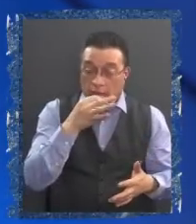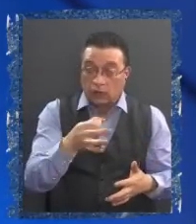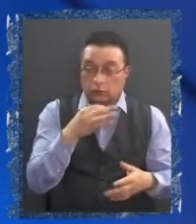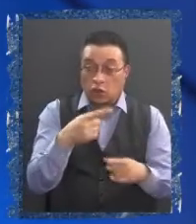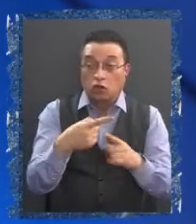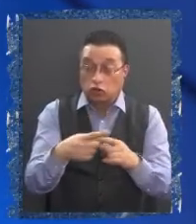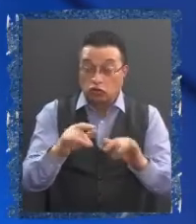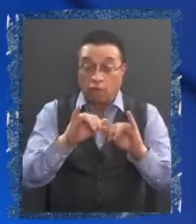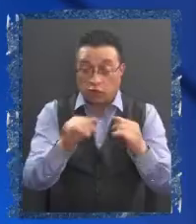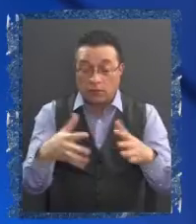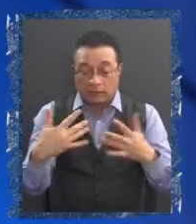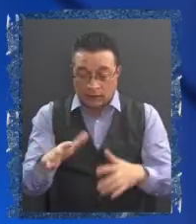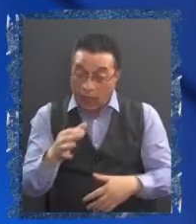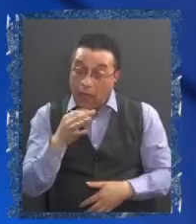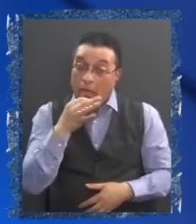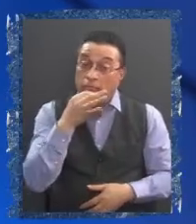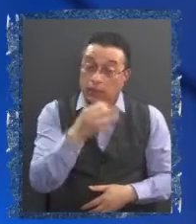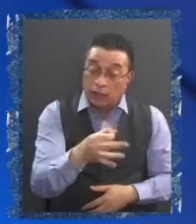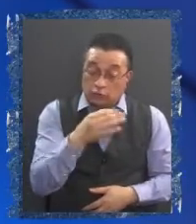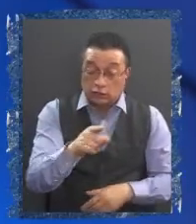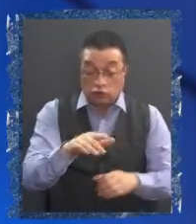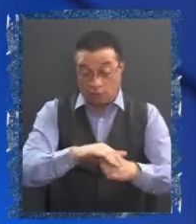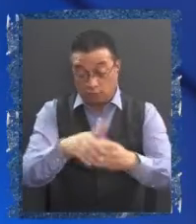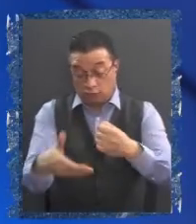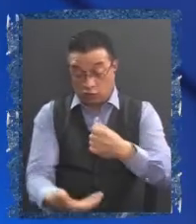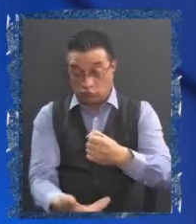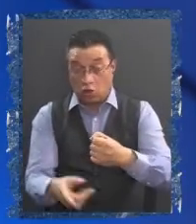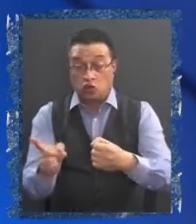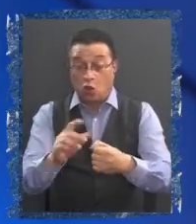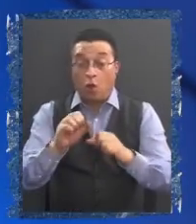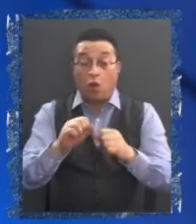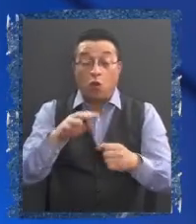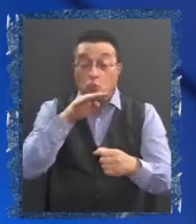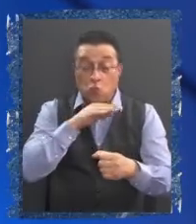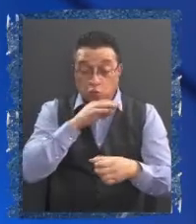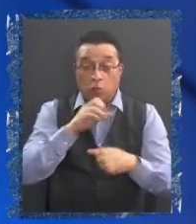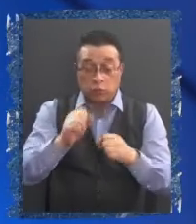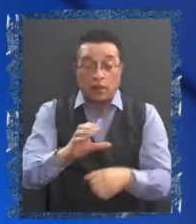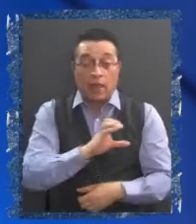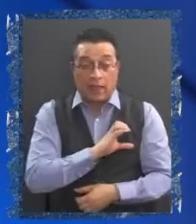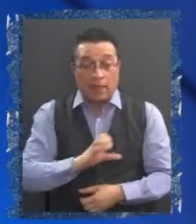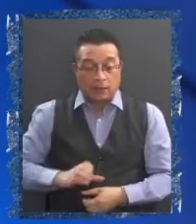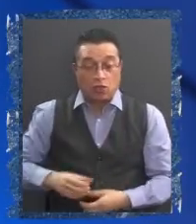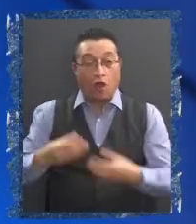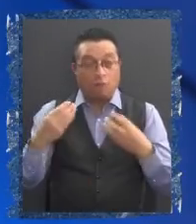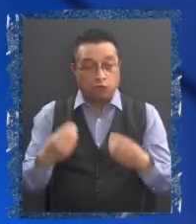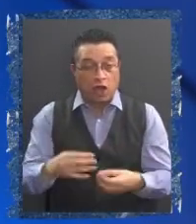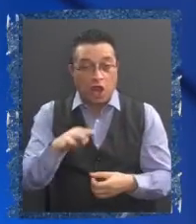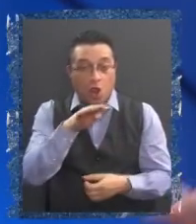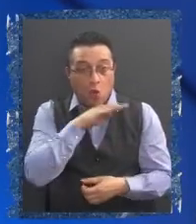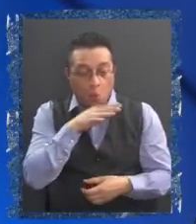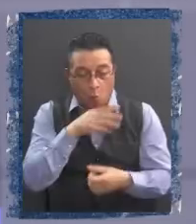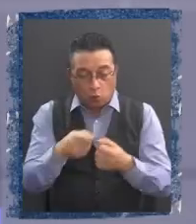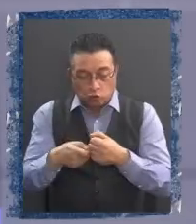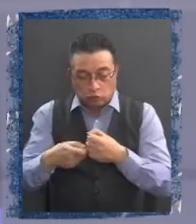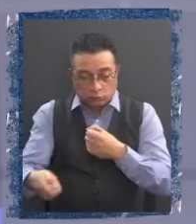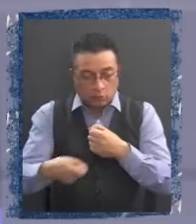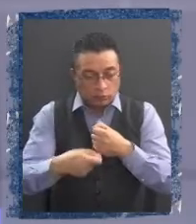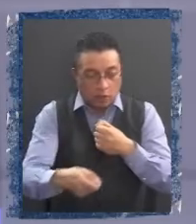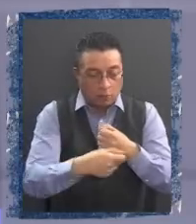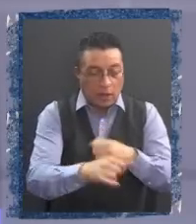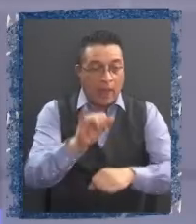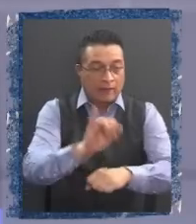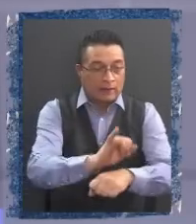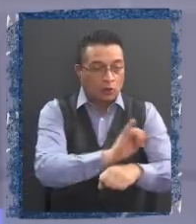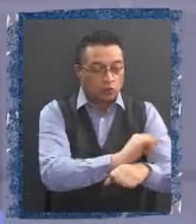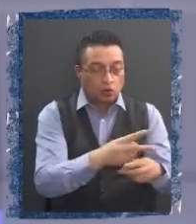maneras, que esos fondos no se puedan utilizar para que el Estado haga un buen uso y pueda hacerlo a través de instituciones